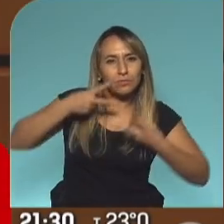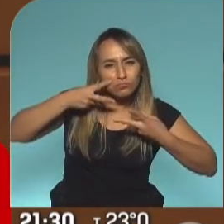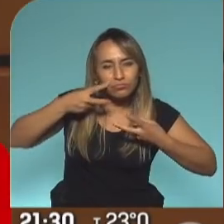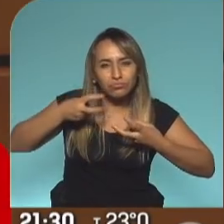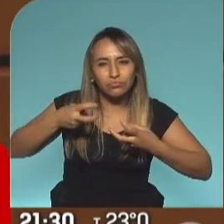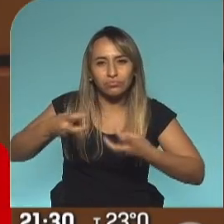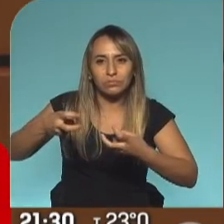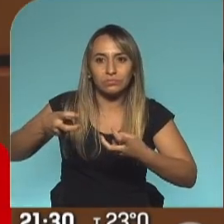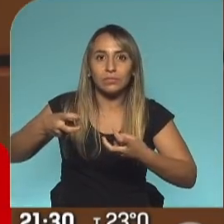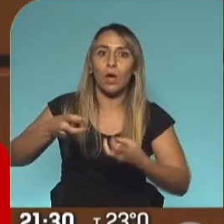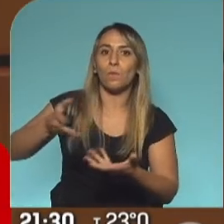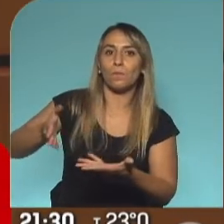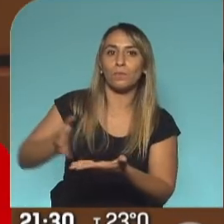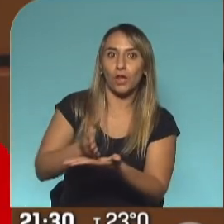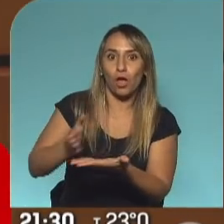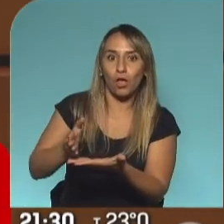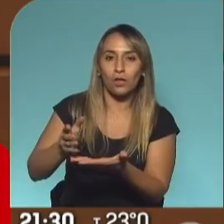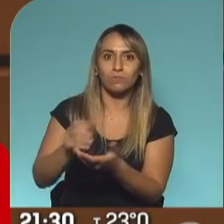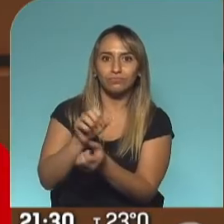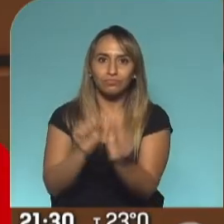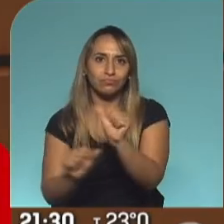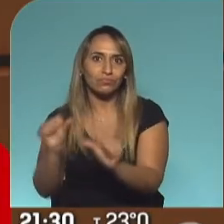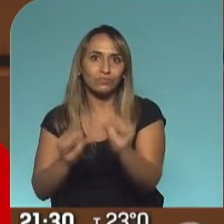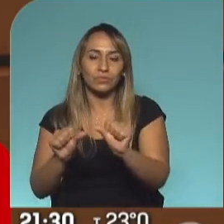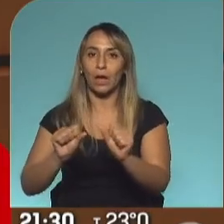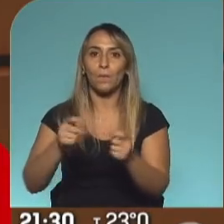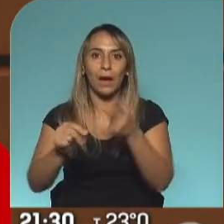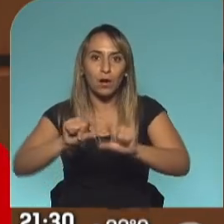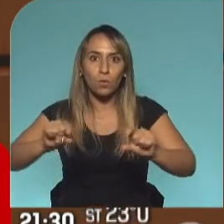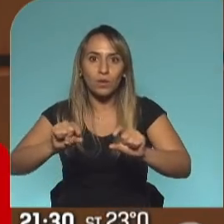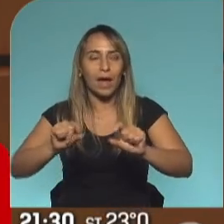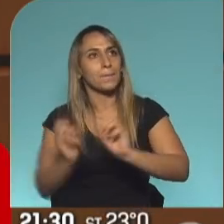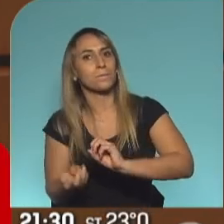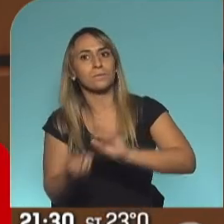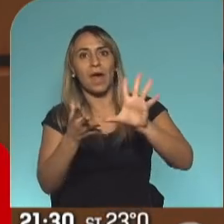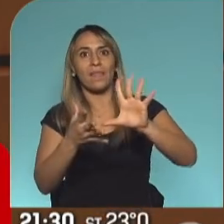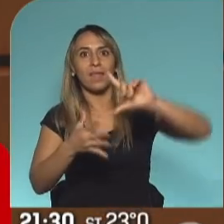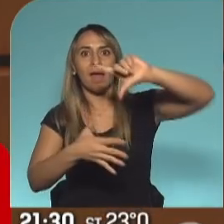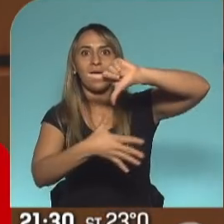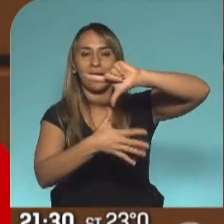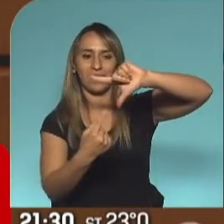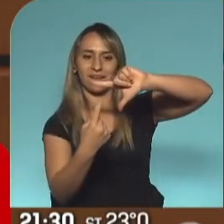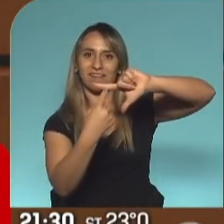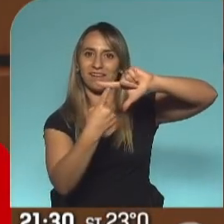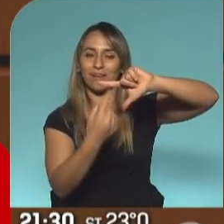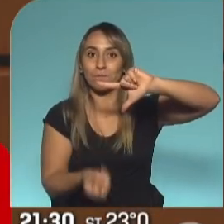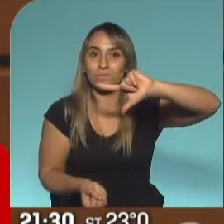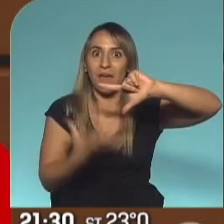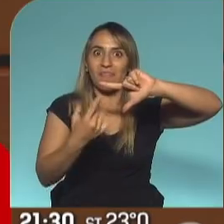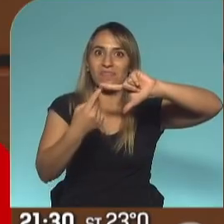aquí, en el país más norteño del continente latinoamericano, y que desde